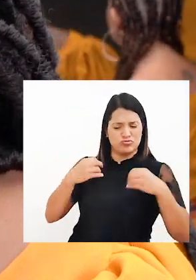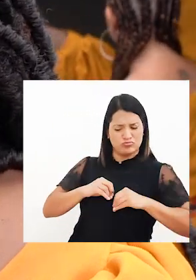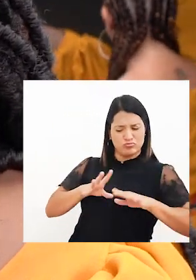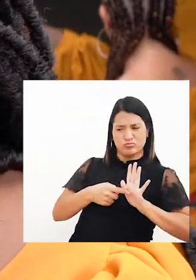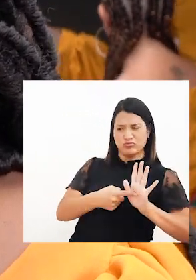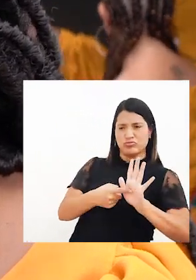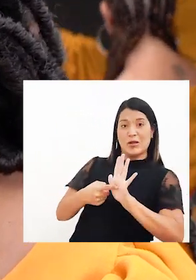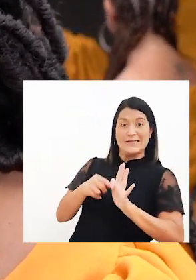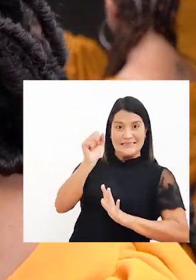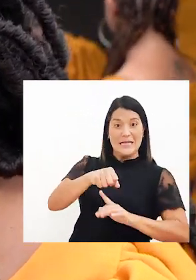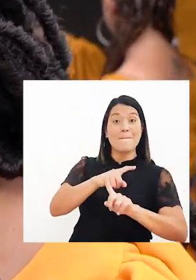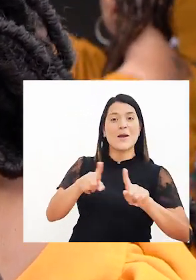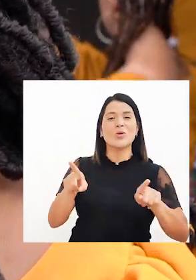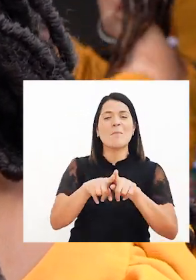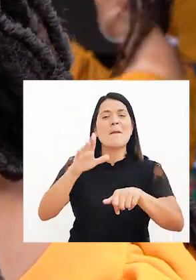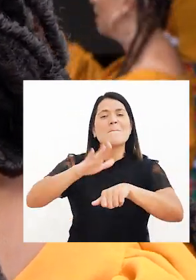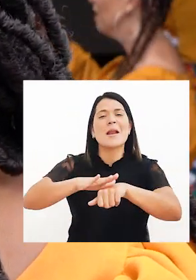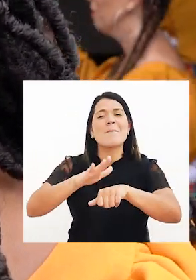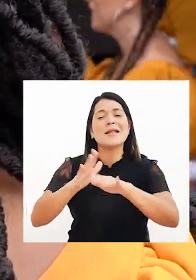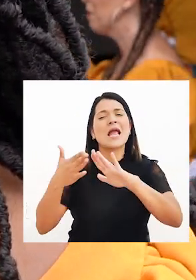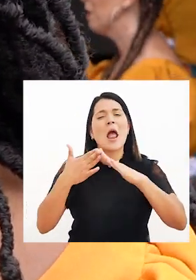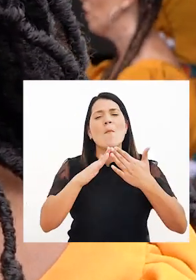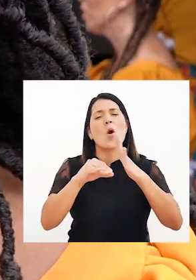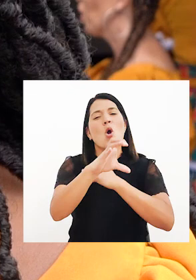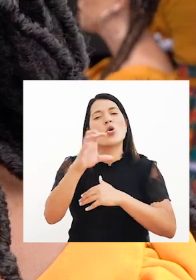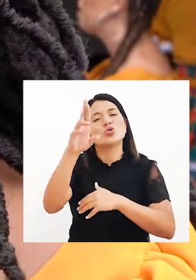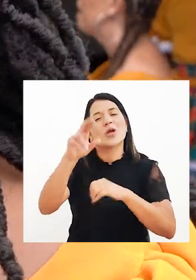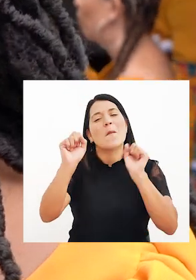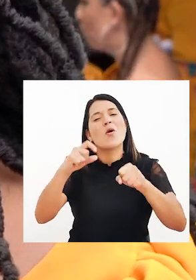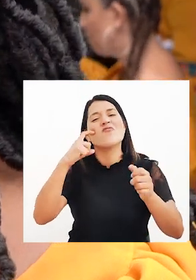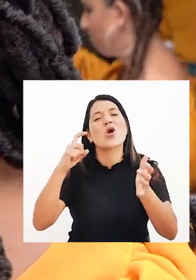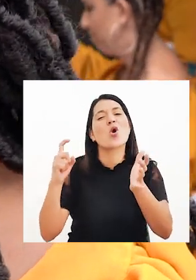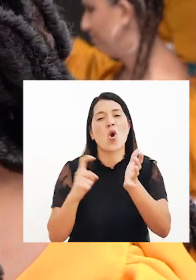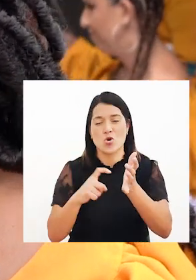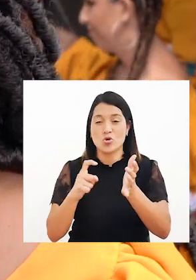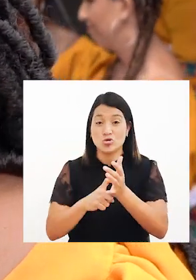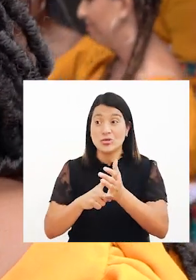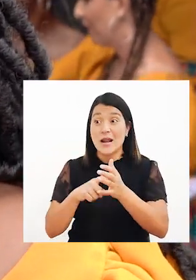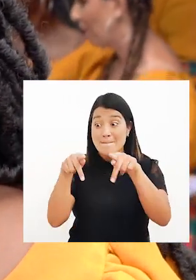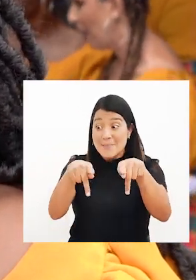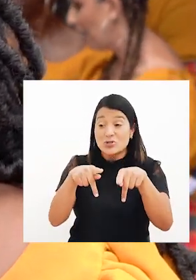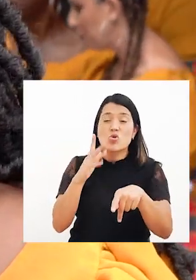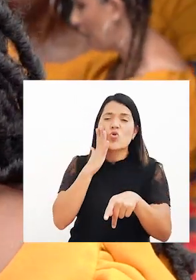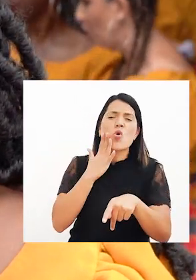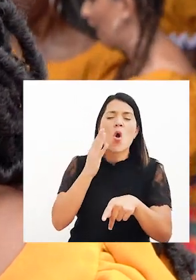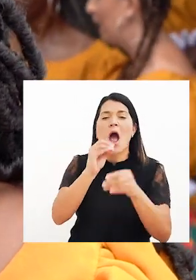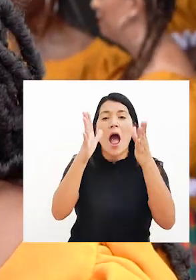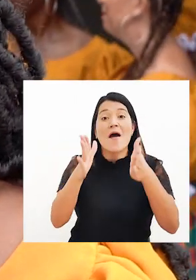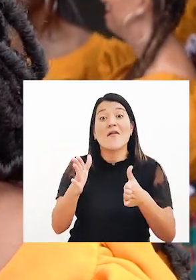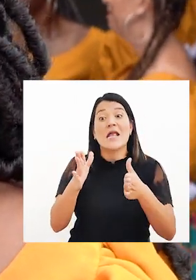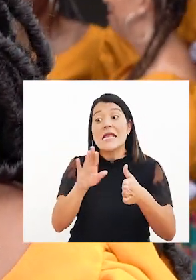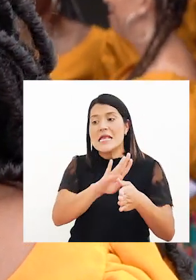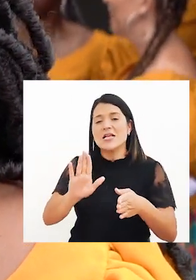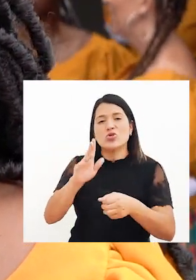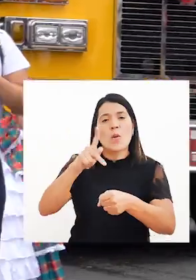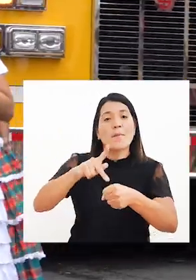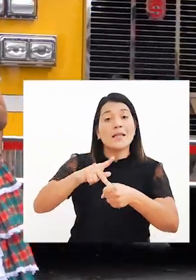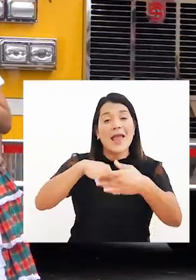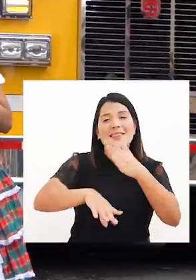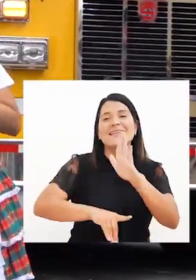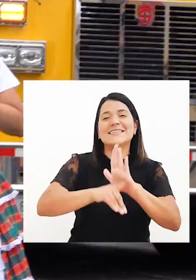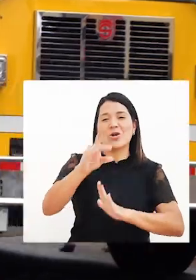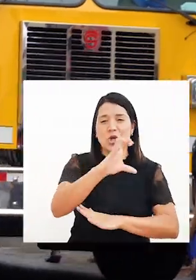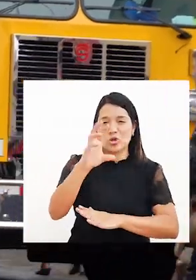también le permite al pueblo de Costa Rica reconocer la presencia afro en el constructo de la identidad nacional costarricense.